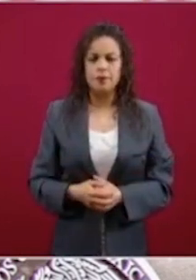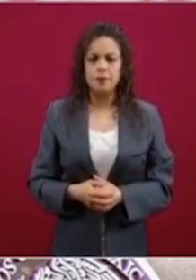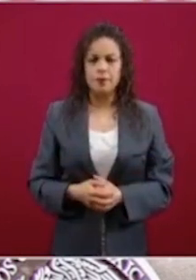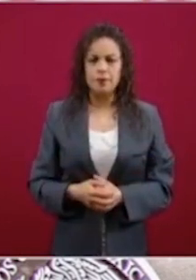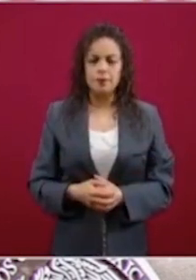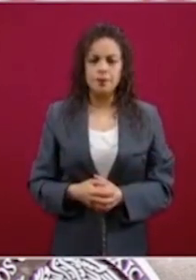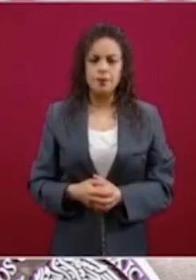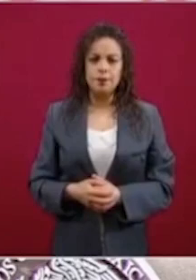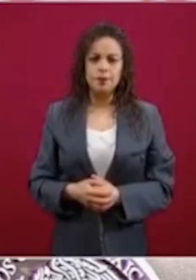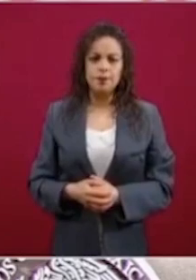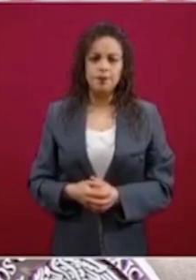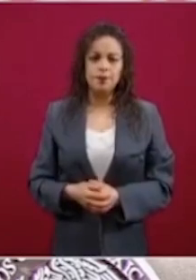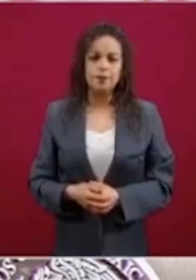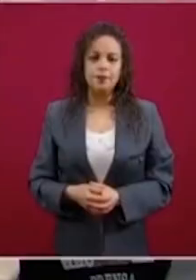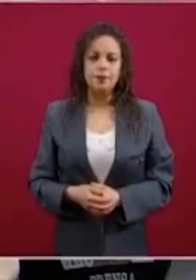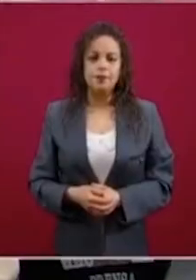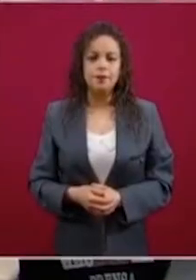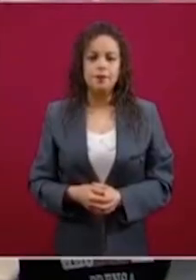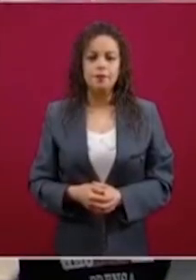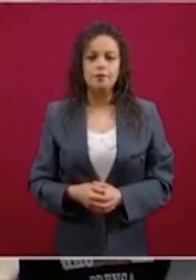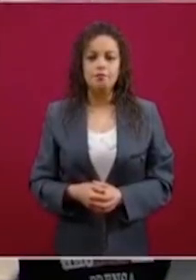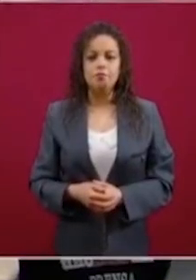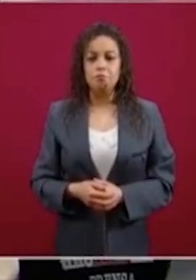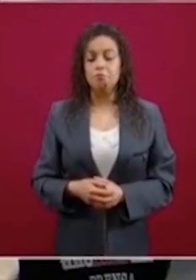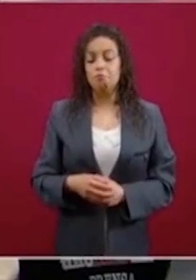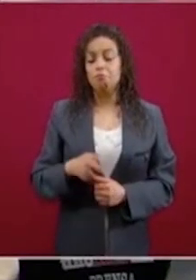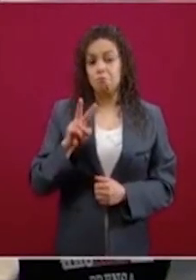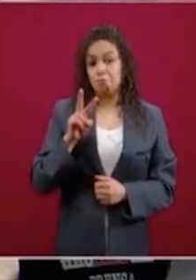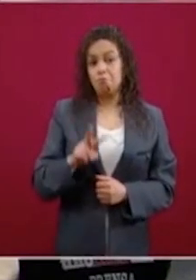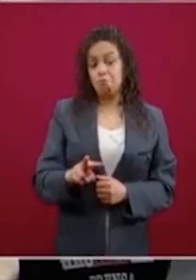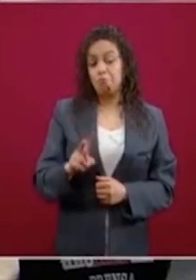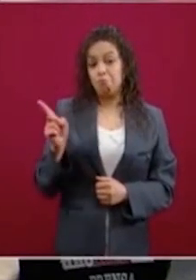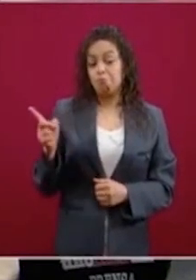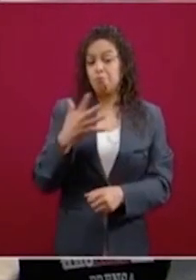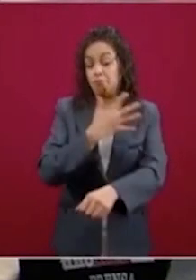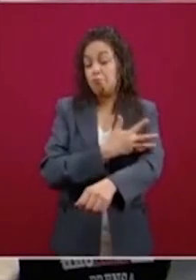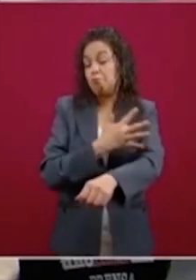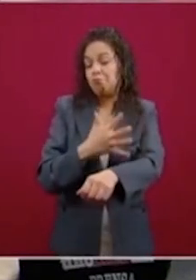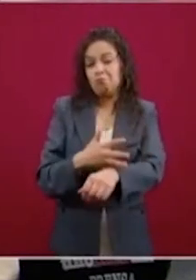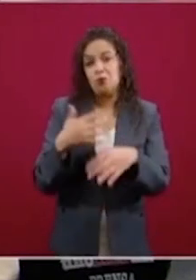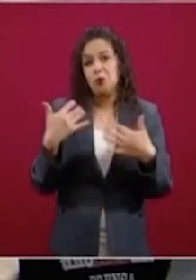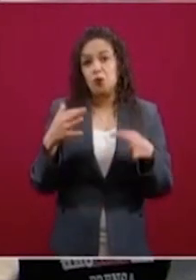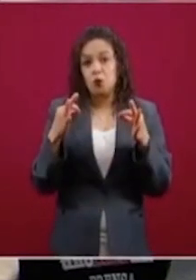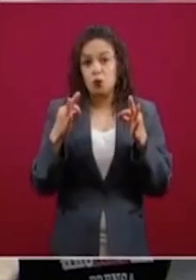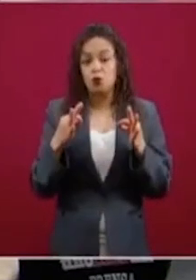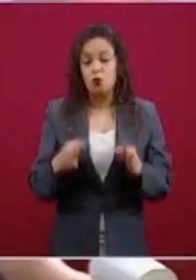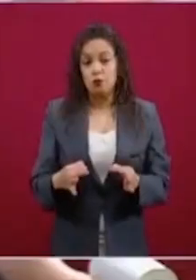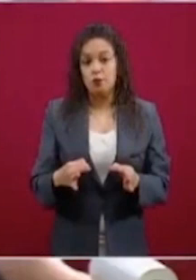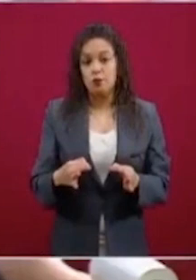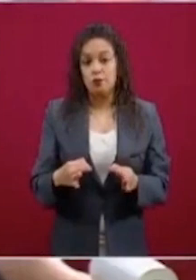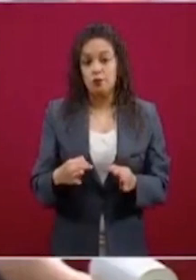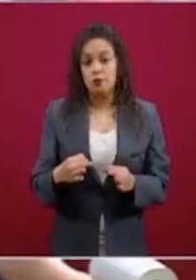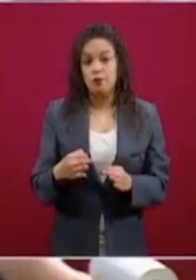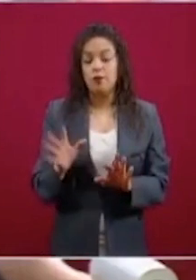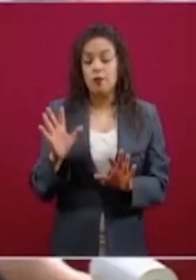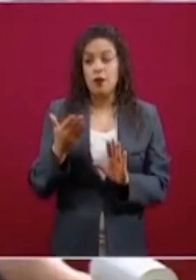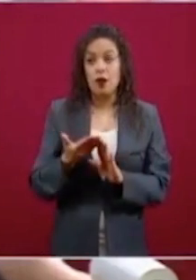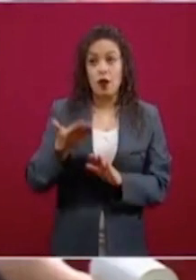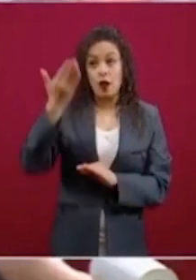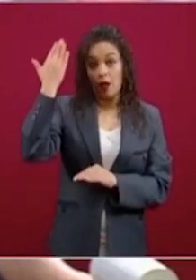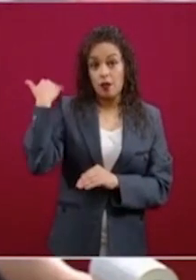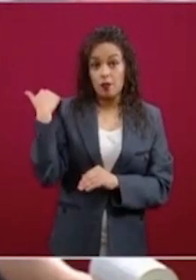un hombre honesto. Fue legislador